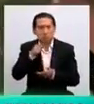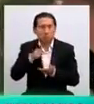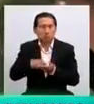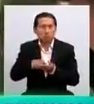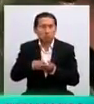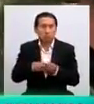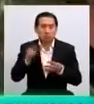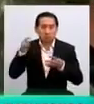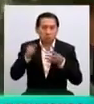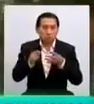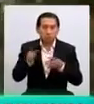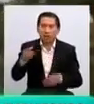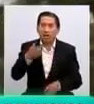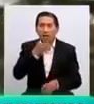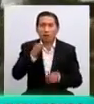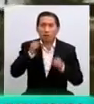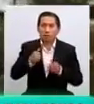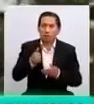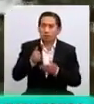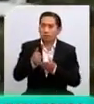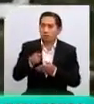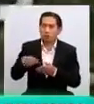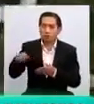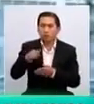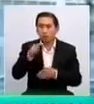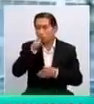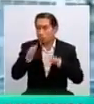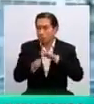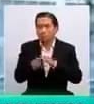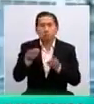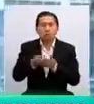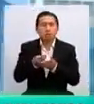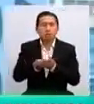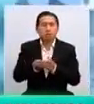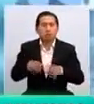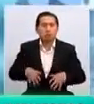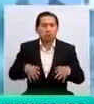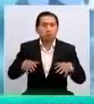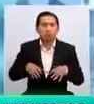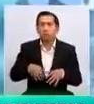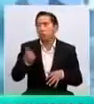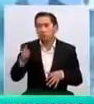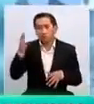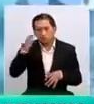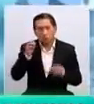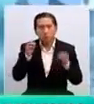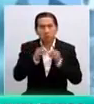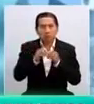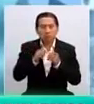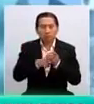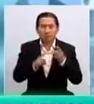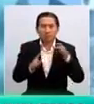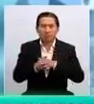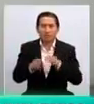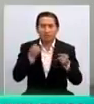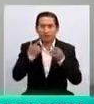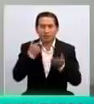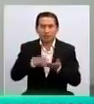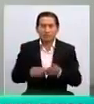estos elementos, Camacho pudo ayudar a bolivianos a ocultar fortunas y las otras irregularidades, manifiesta el